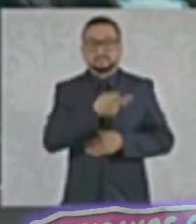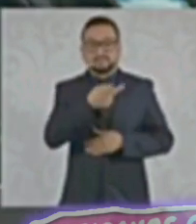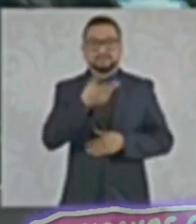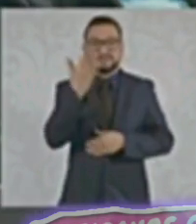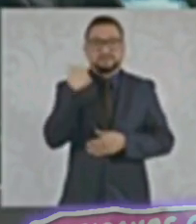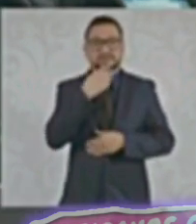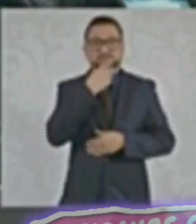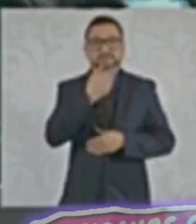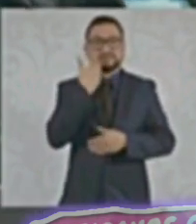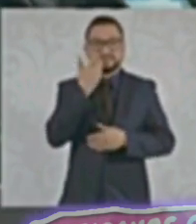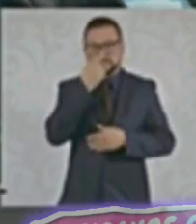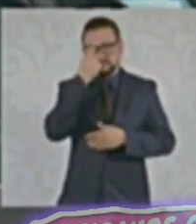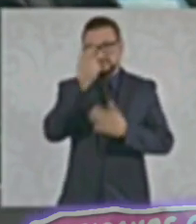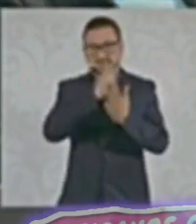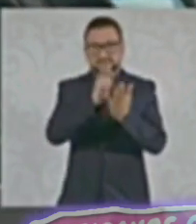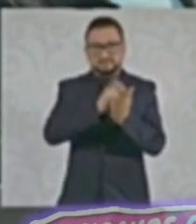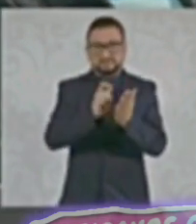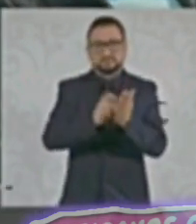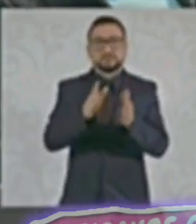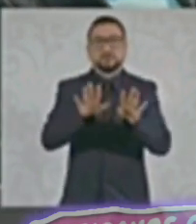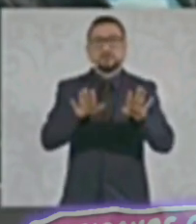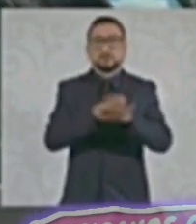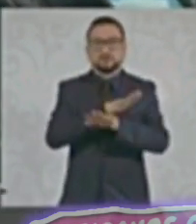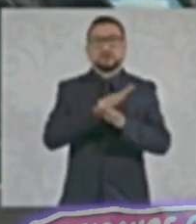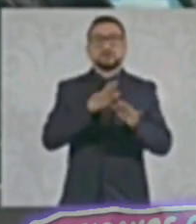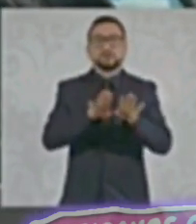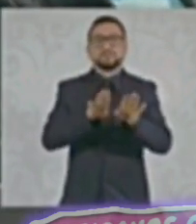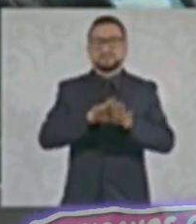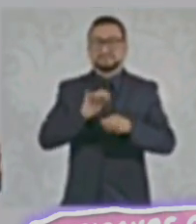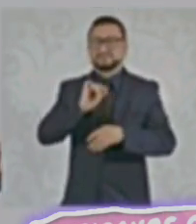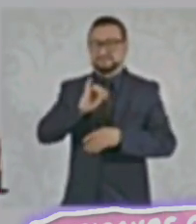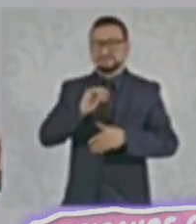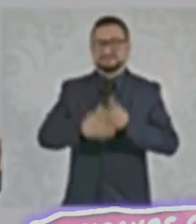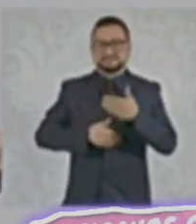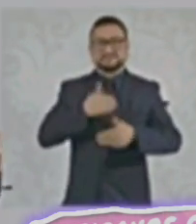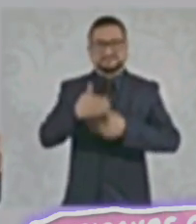un libro sobre la transición con el presidente Andrés Manuel. Ahí voy.